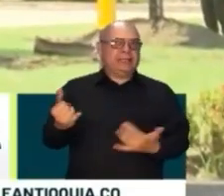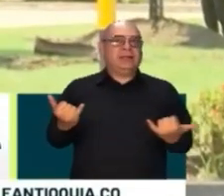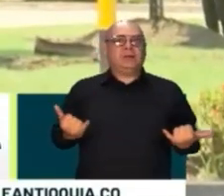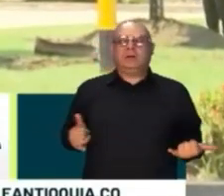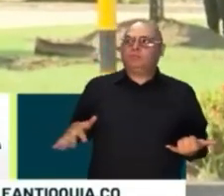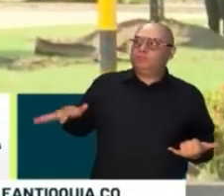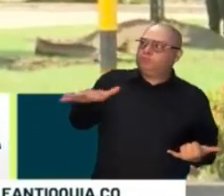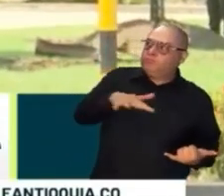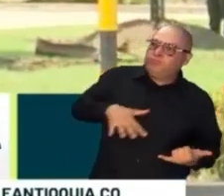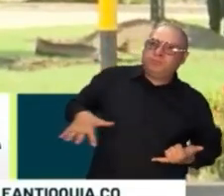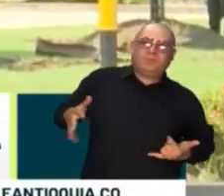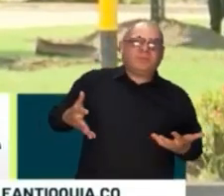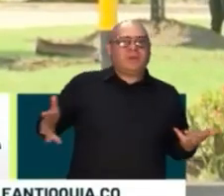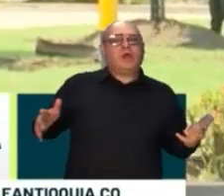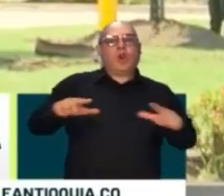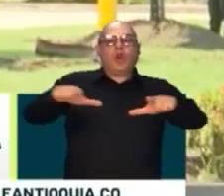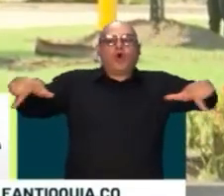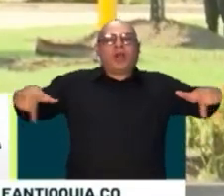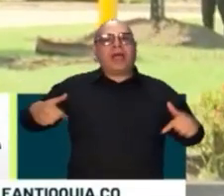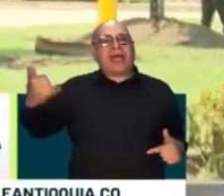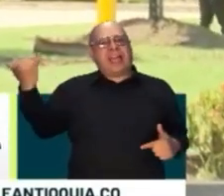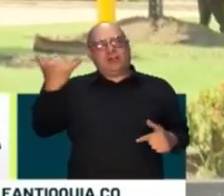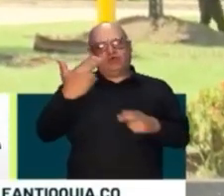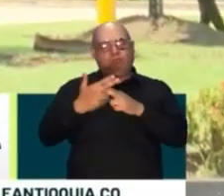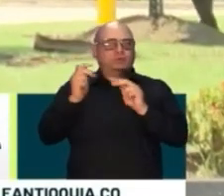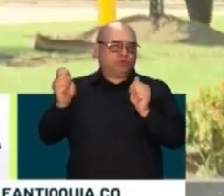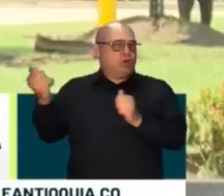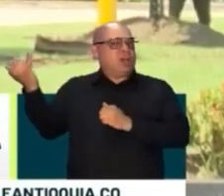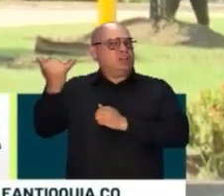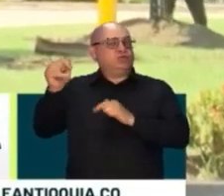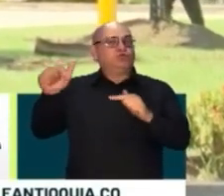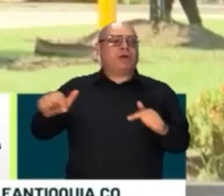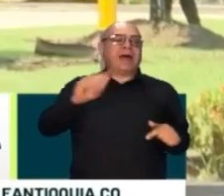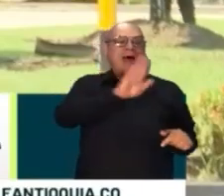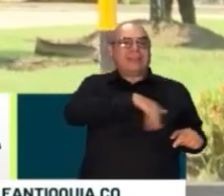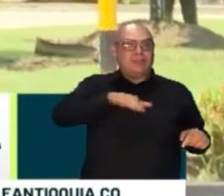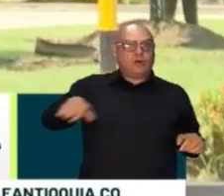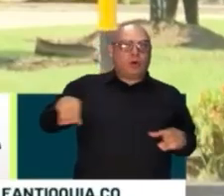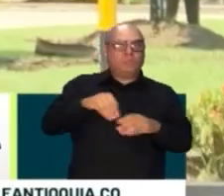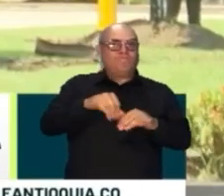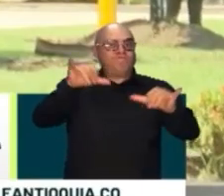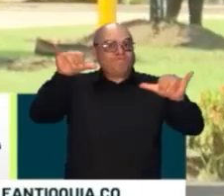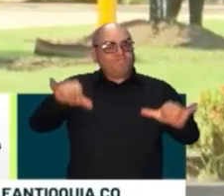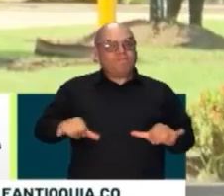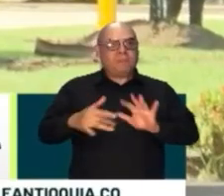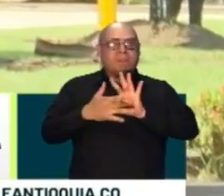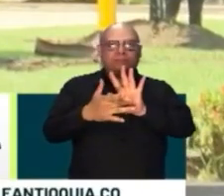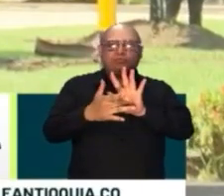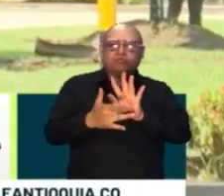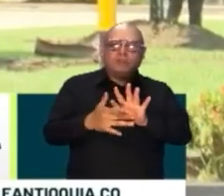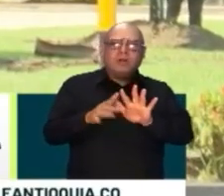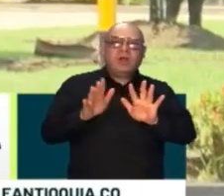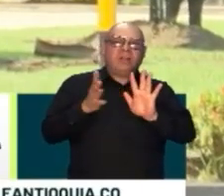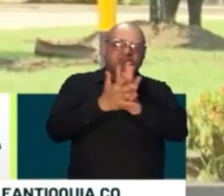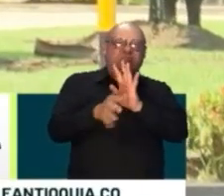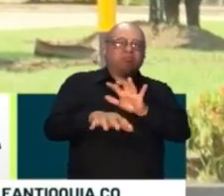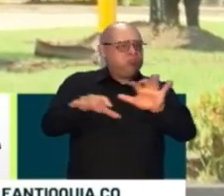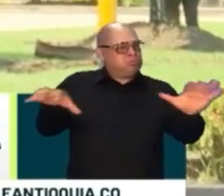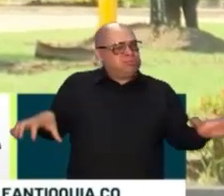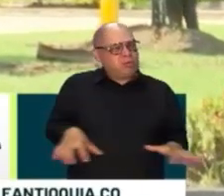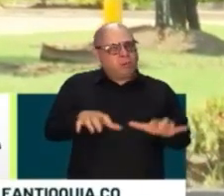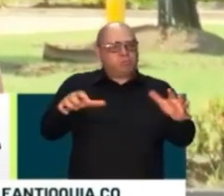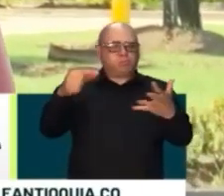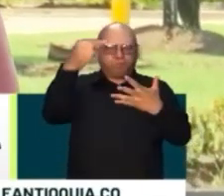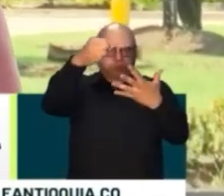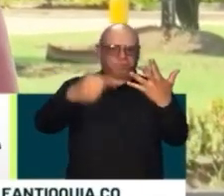zona azul donde por supuesto el departamento de Antioquia va a tener presente en diferentes actividades en este momento me